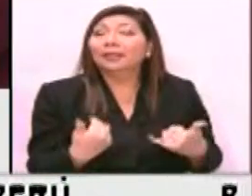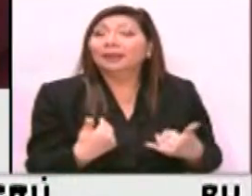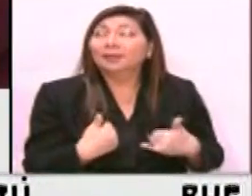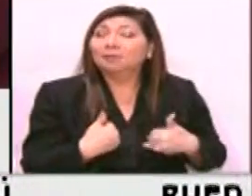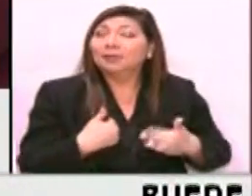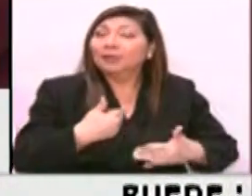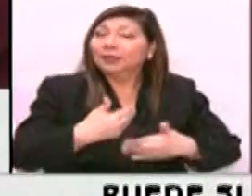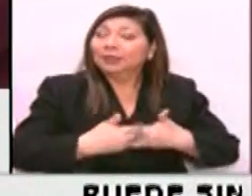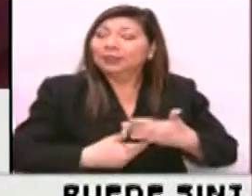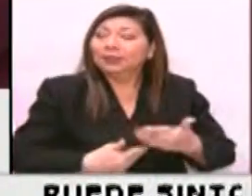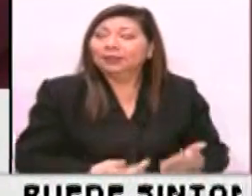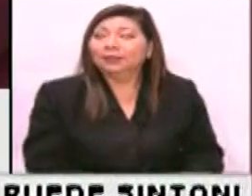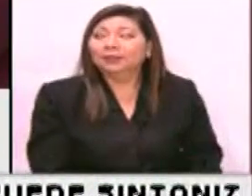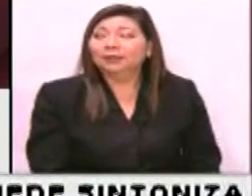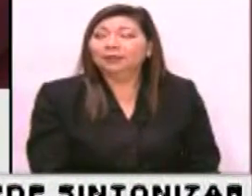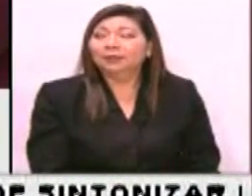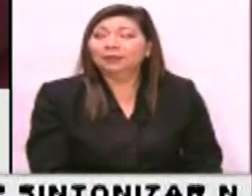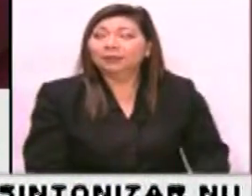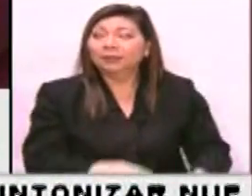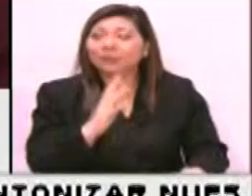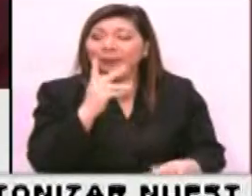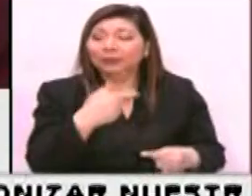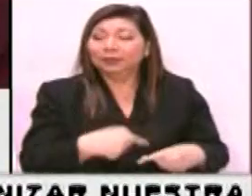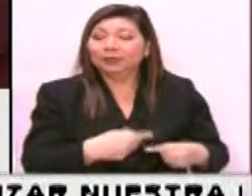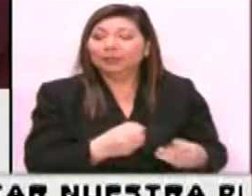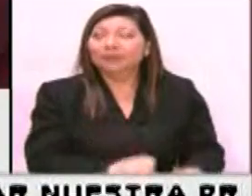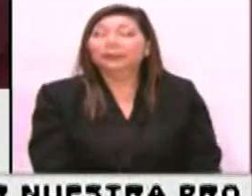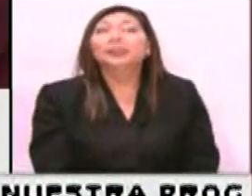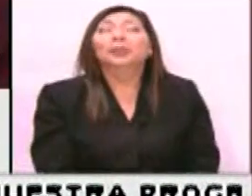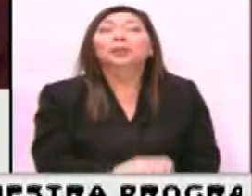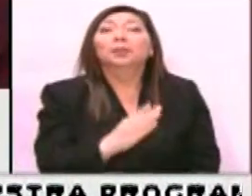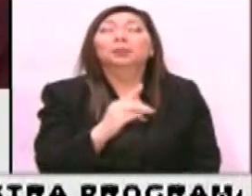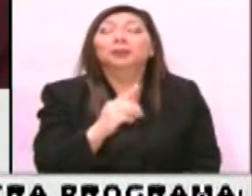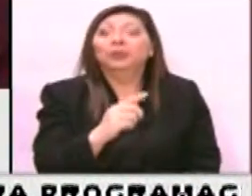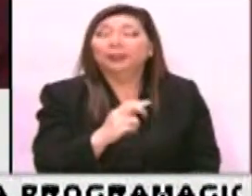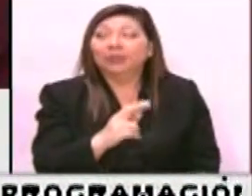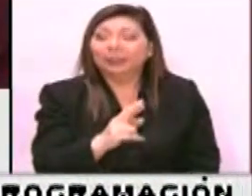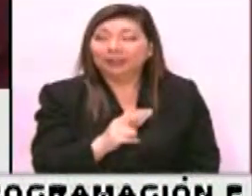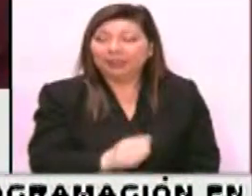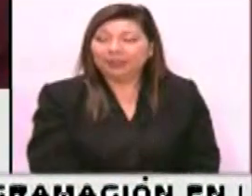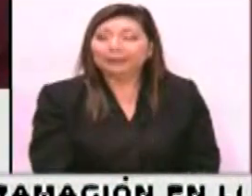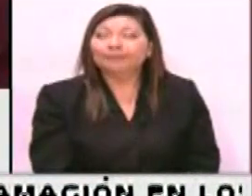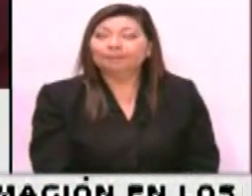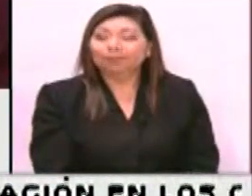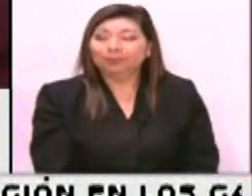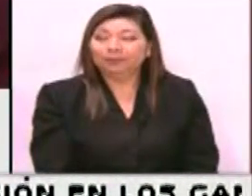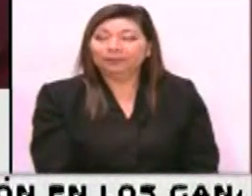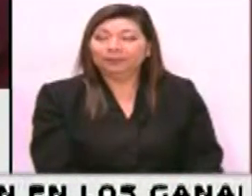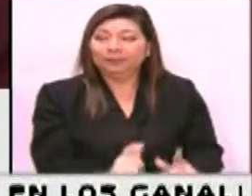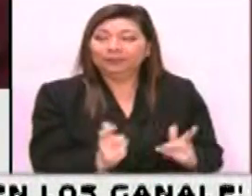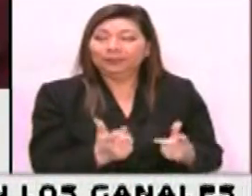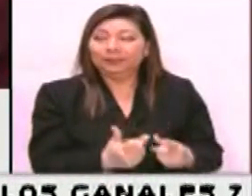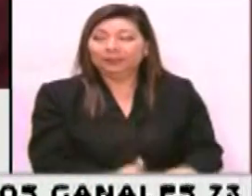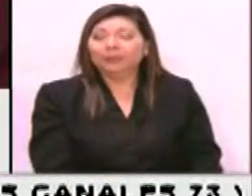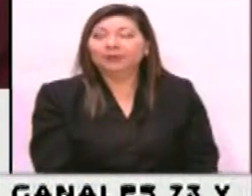seguir este hermoso discurso de Burke, que era diputado del Congreso